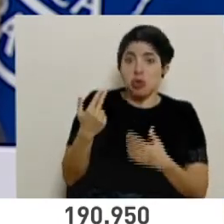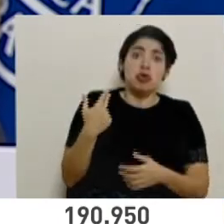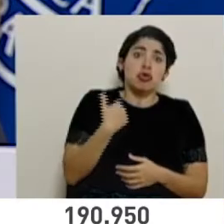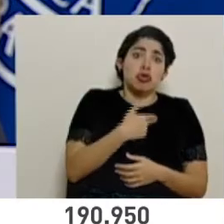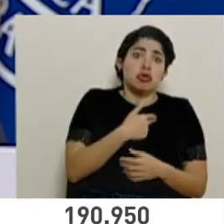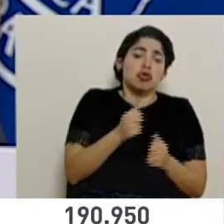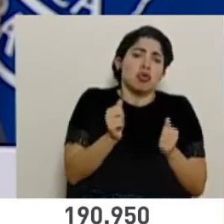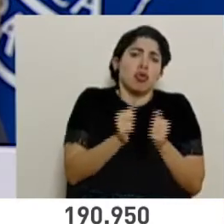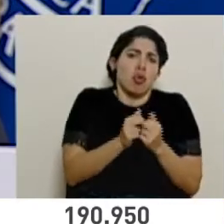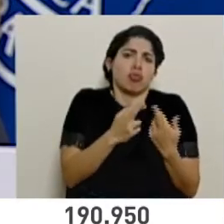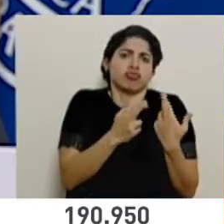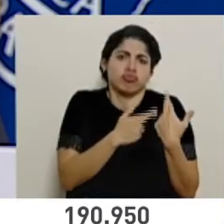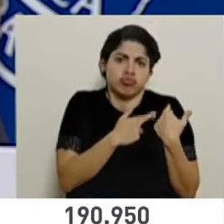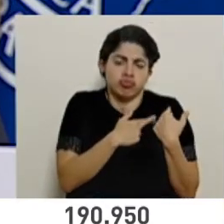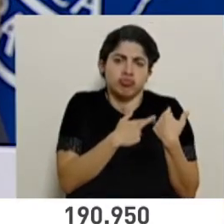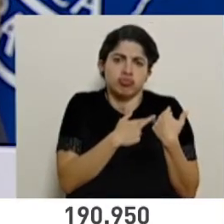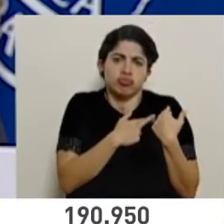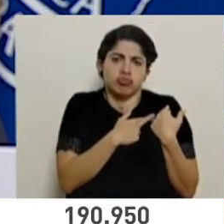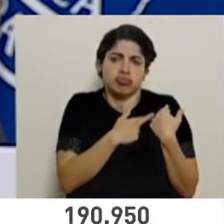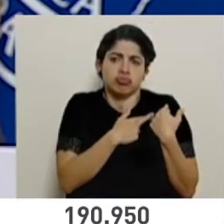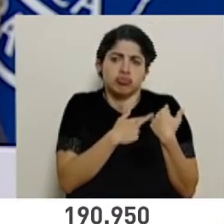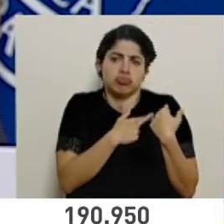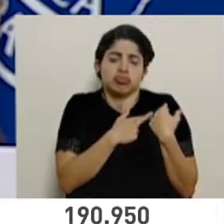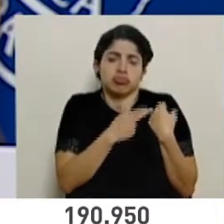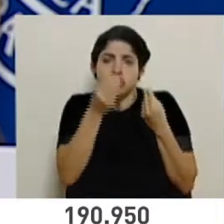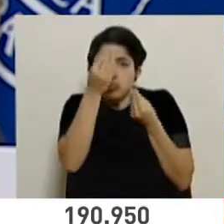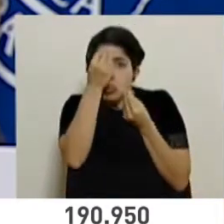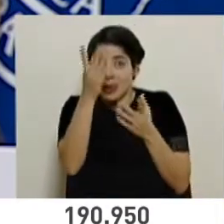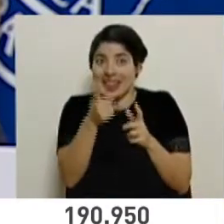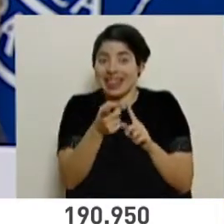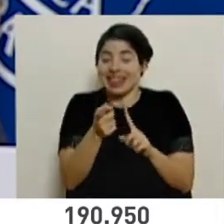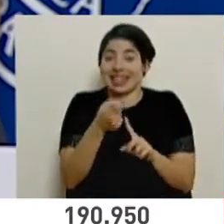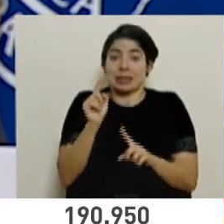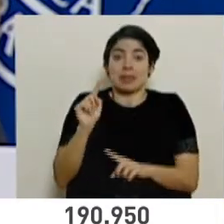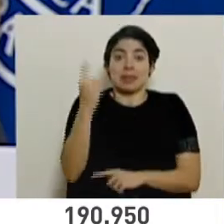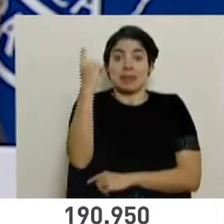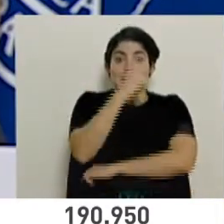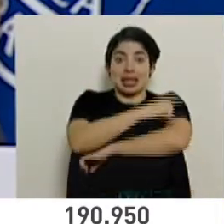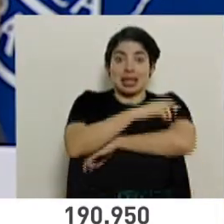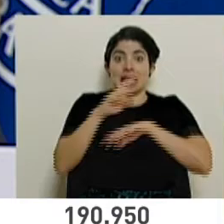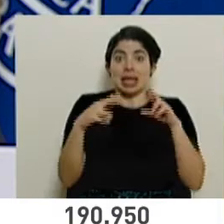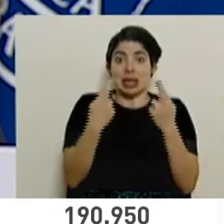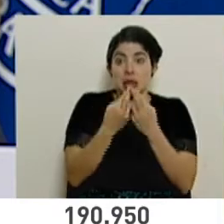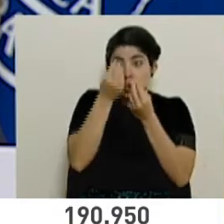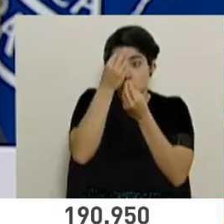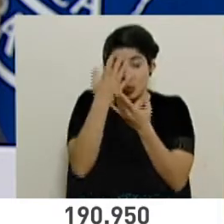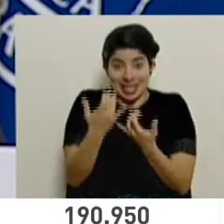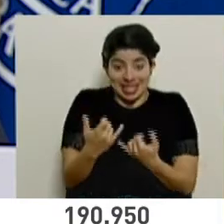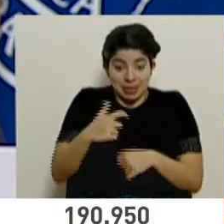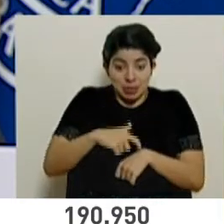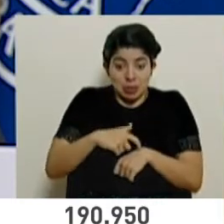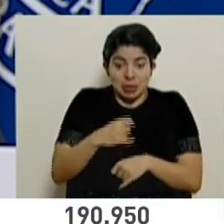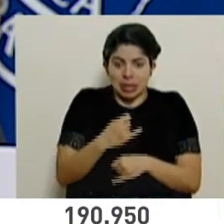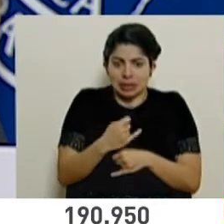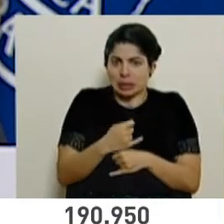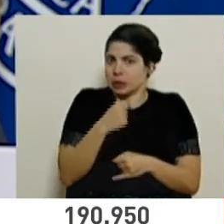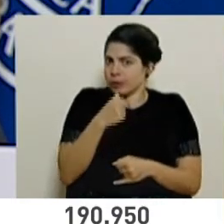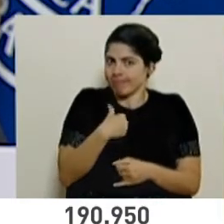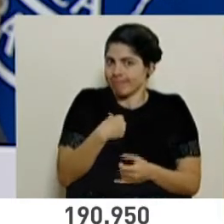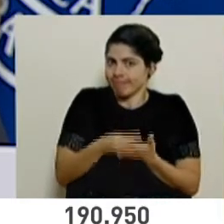manera responsable dimos a conocer desde el día 1 de esa reunión que en estos momentos el instituto no cuenta con